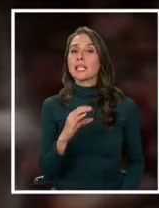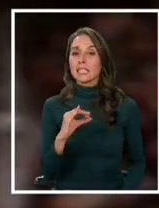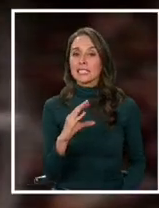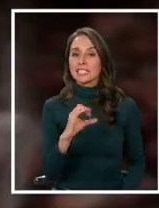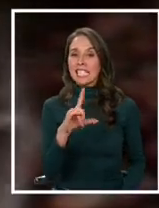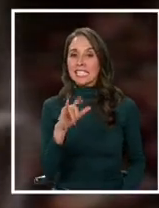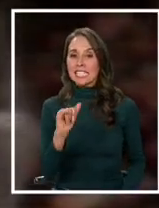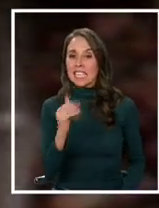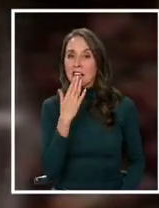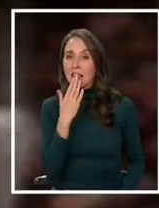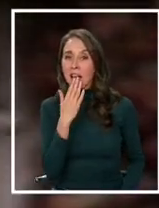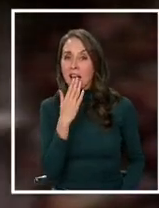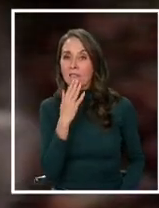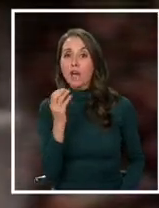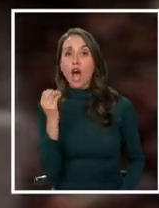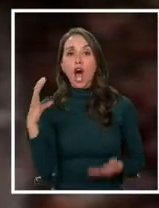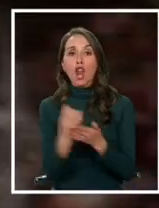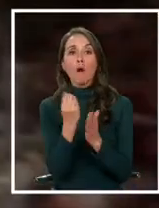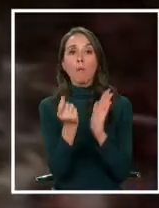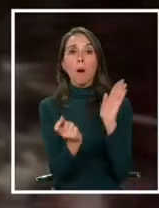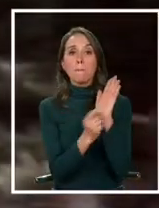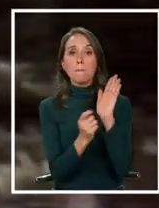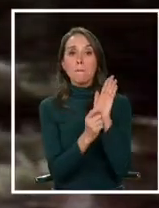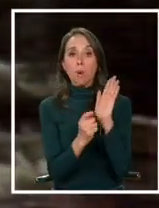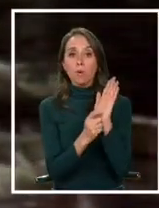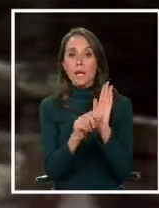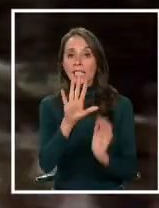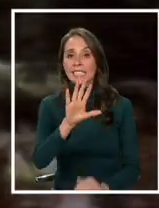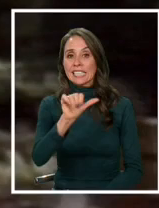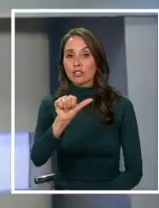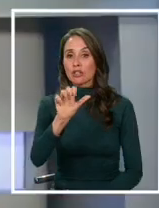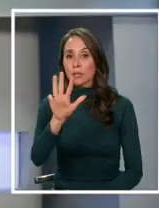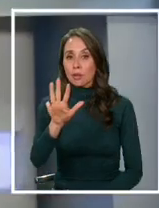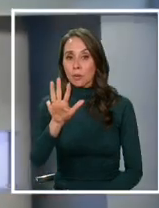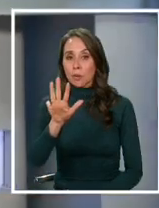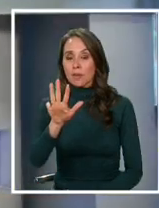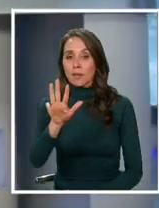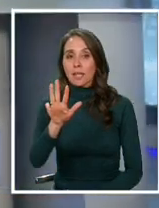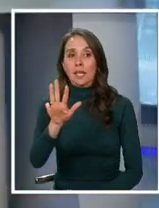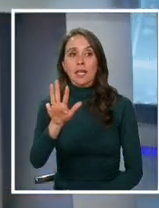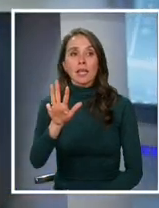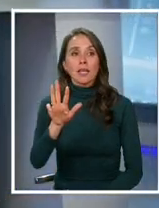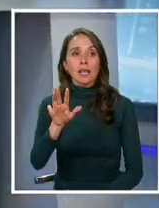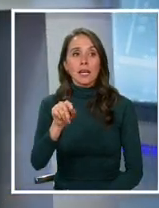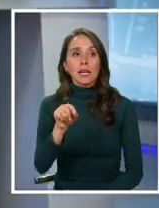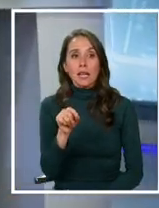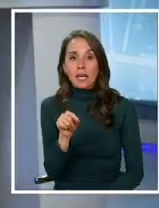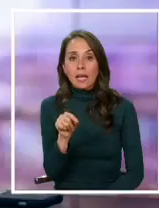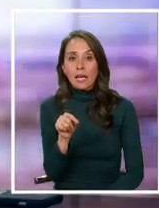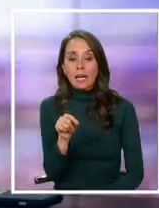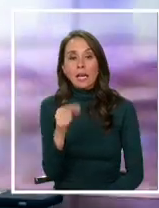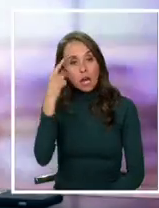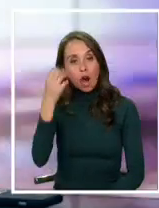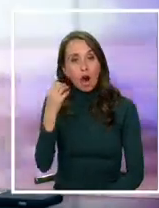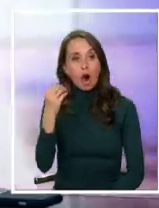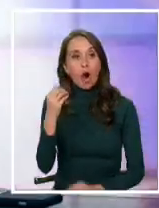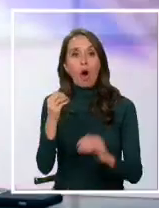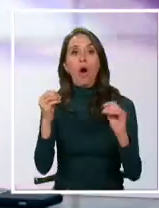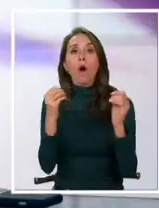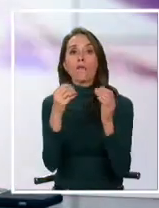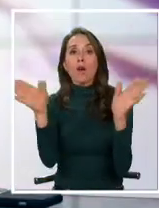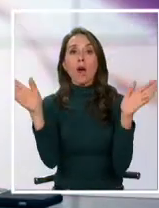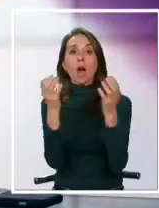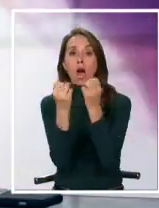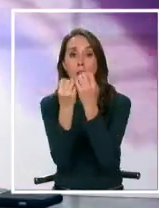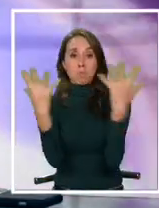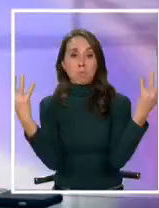universo Qué buen puntaje 969 entonces unas o sea obvio que va a quedar entre las 10 y ojalá